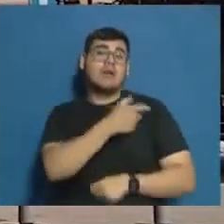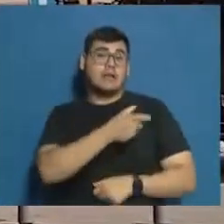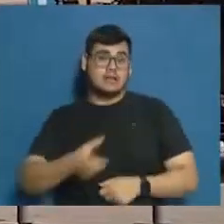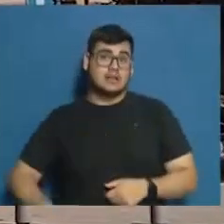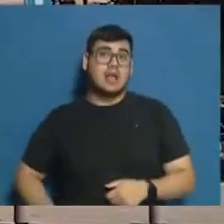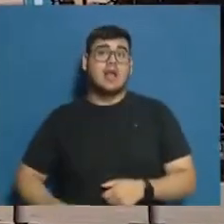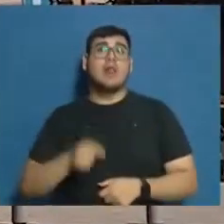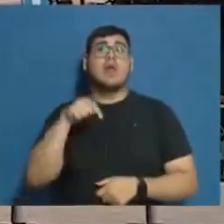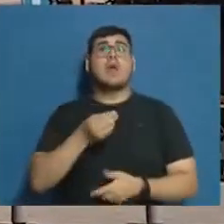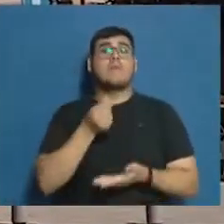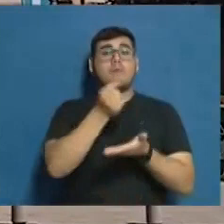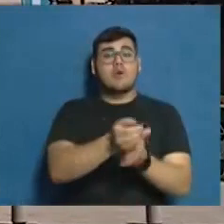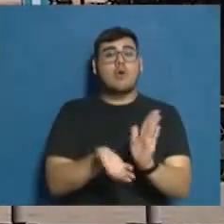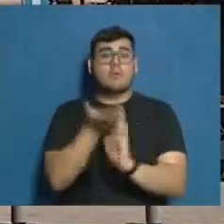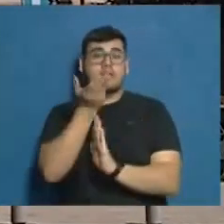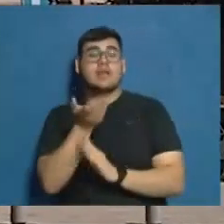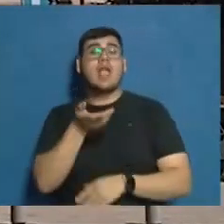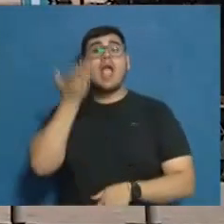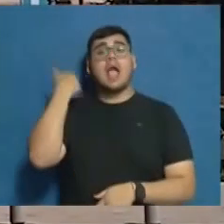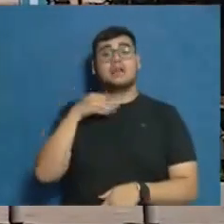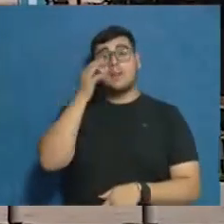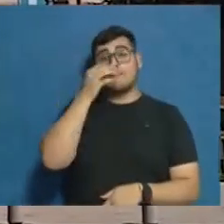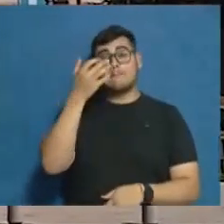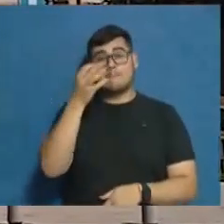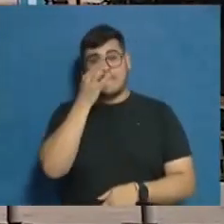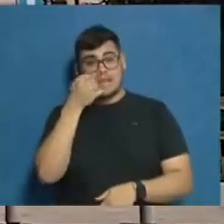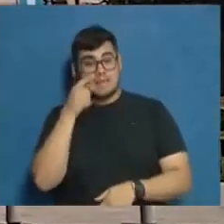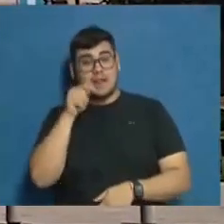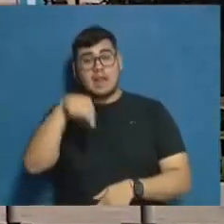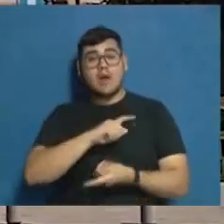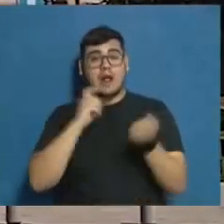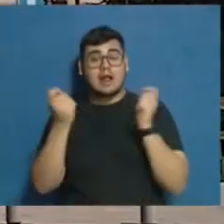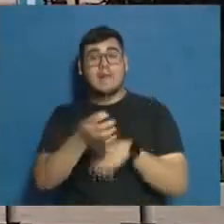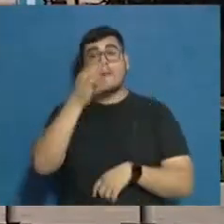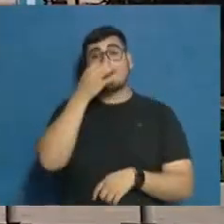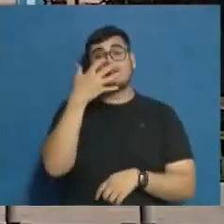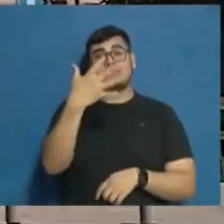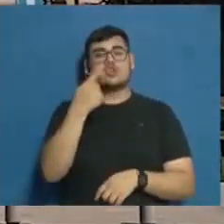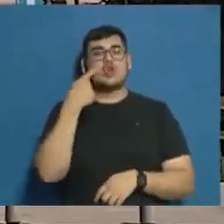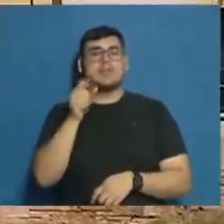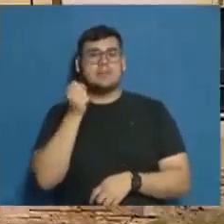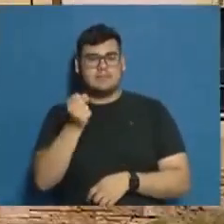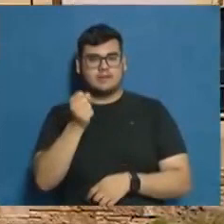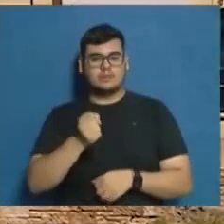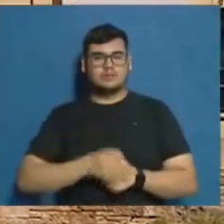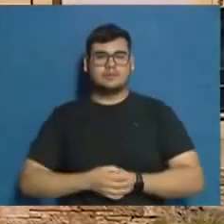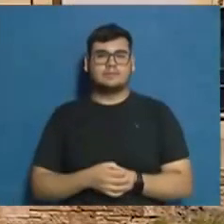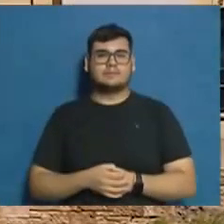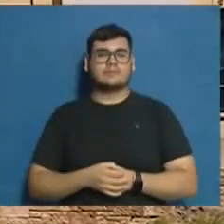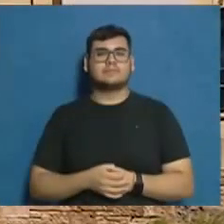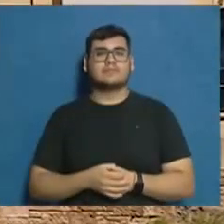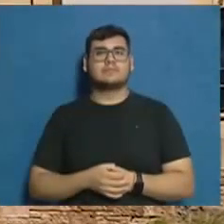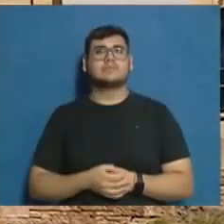monto pasará de 20.000 a 25.000 pesos. El bono por única vez será abonado al personal que cobre